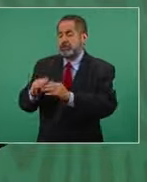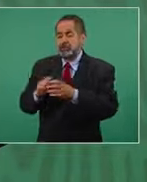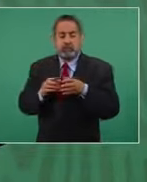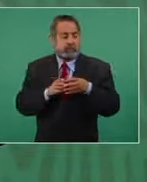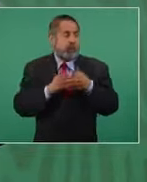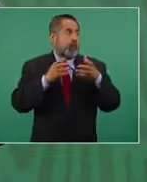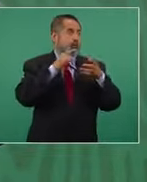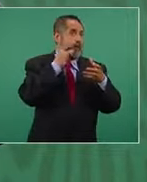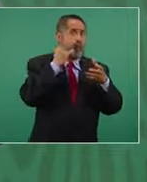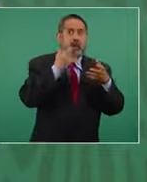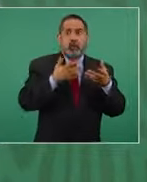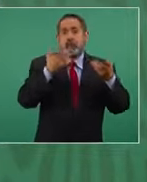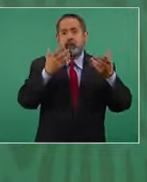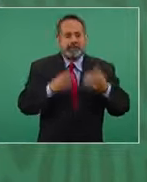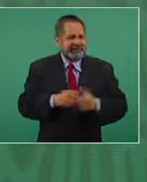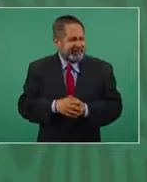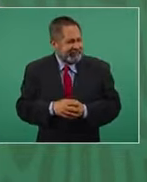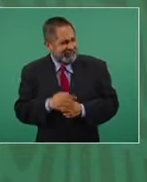ofendiendo,